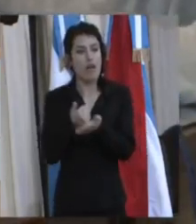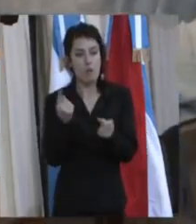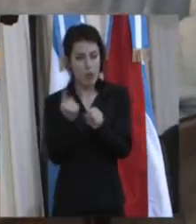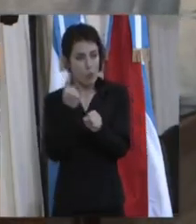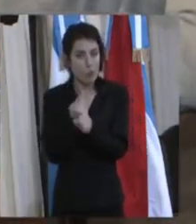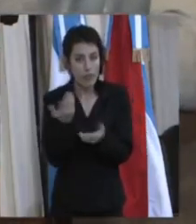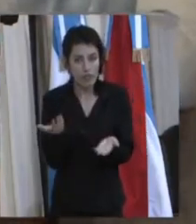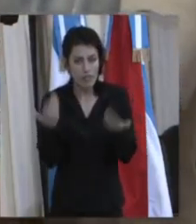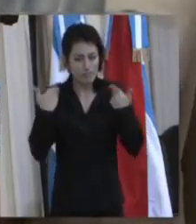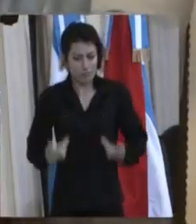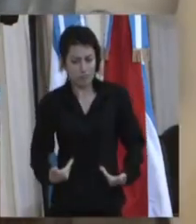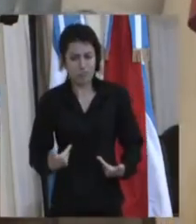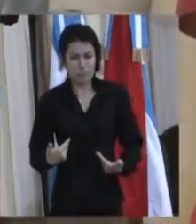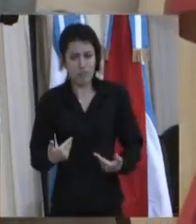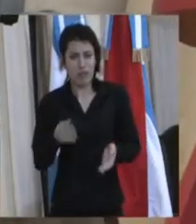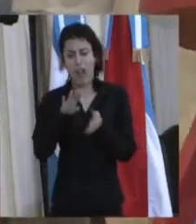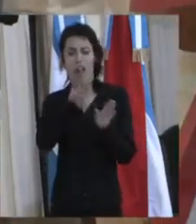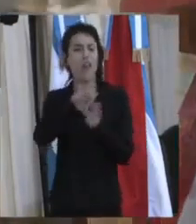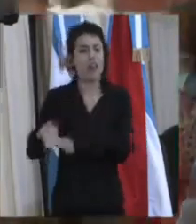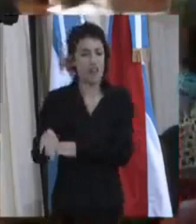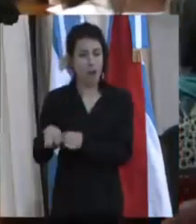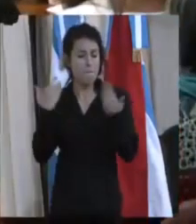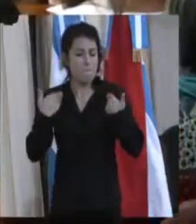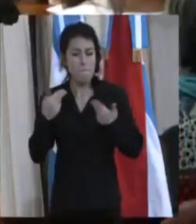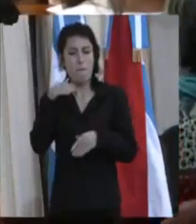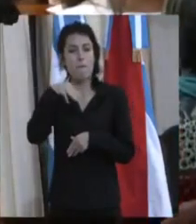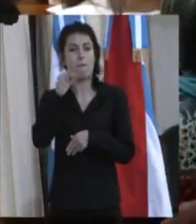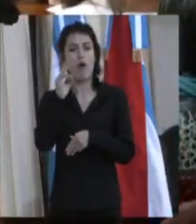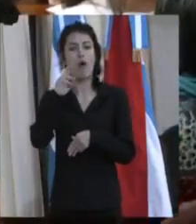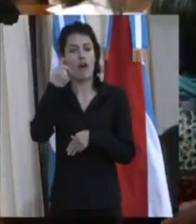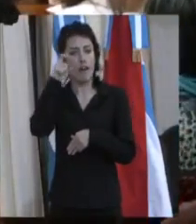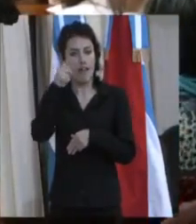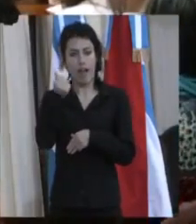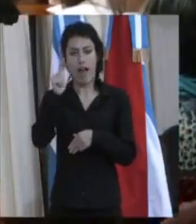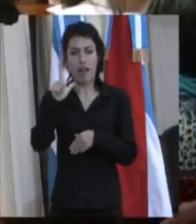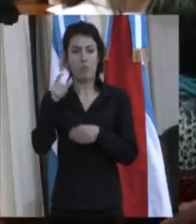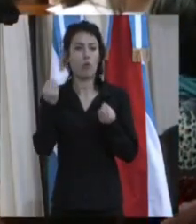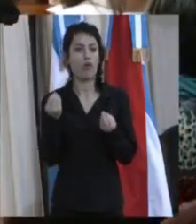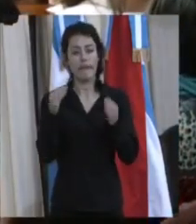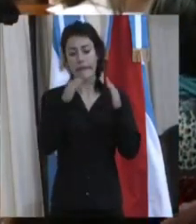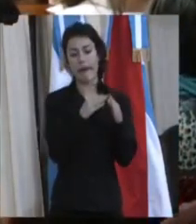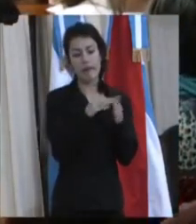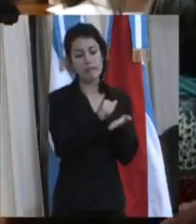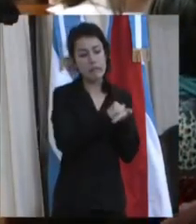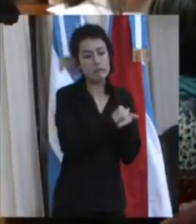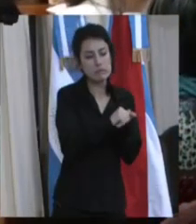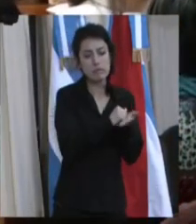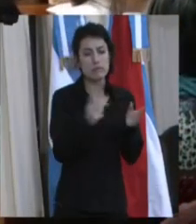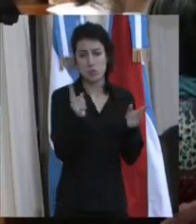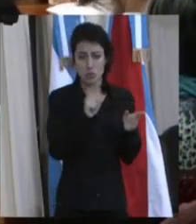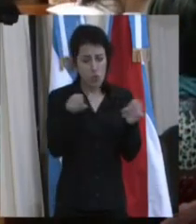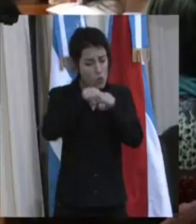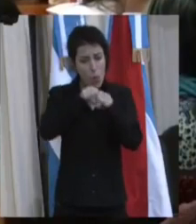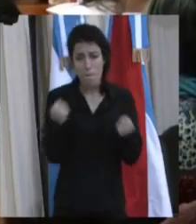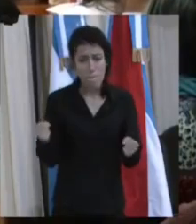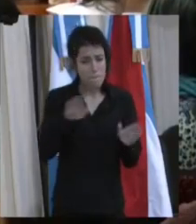aptas, y el desprestigio moral, de que las mujeres fuera de la casa rompen la sociedad porque tenemos una función